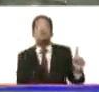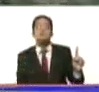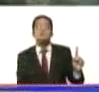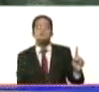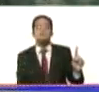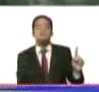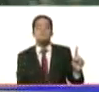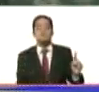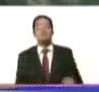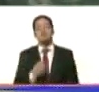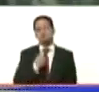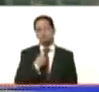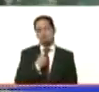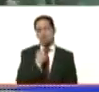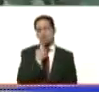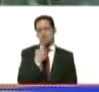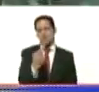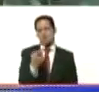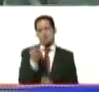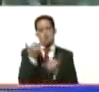Y digo esto